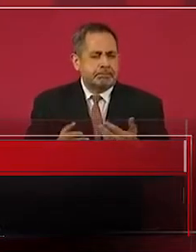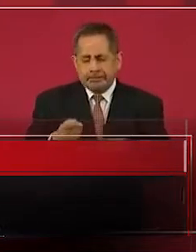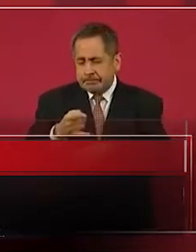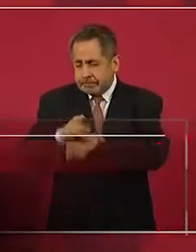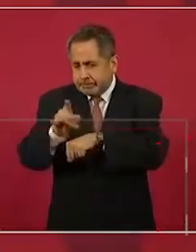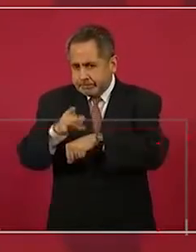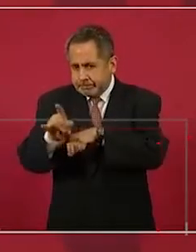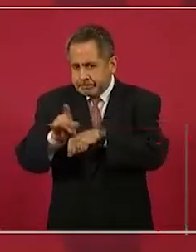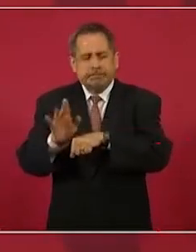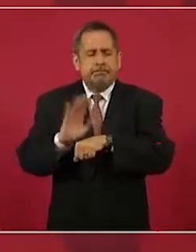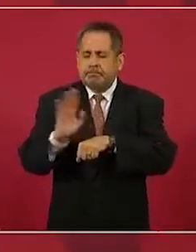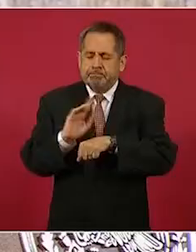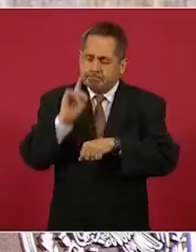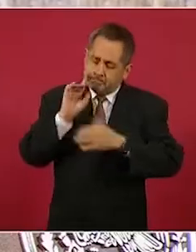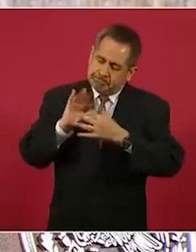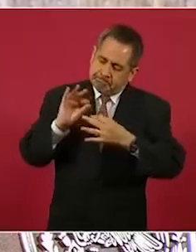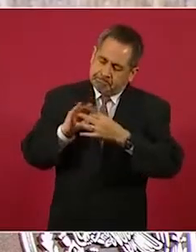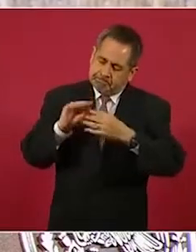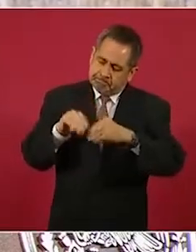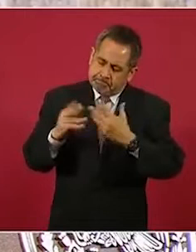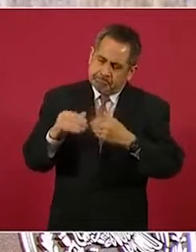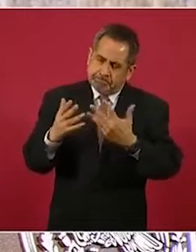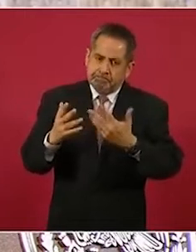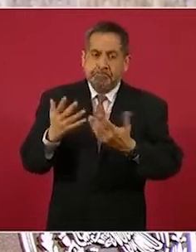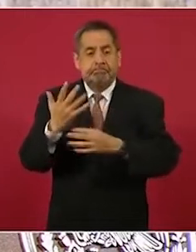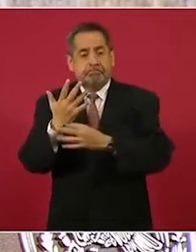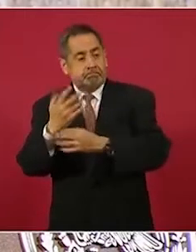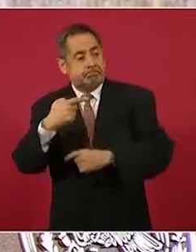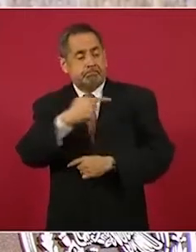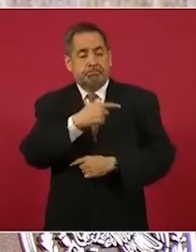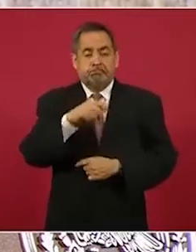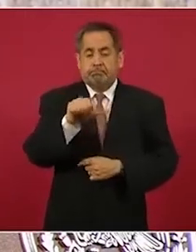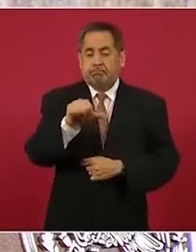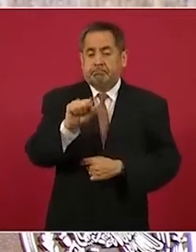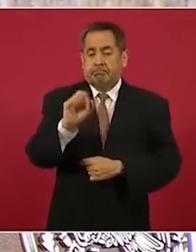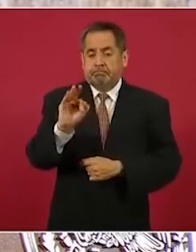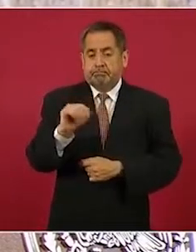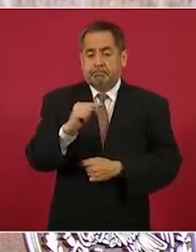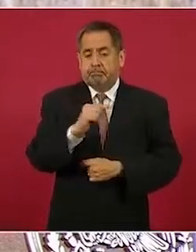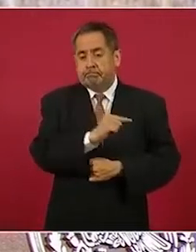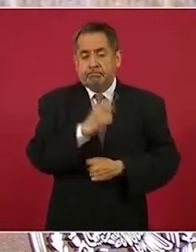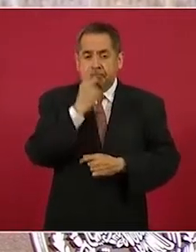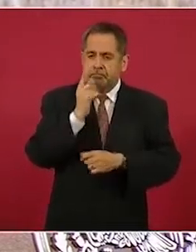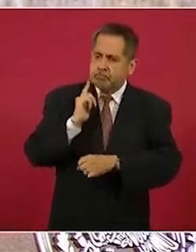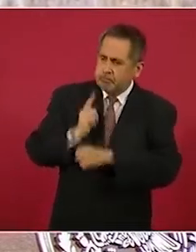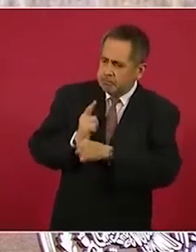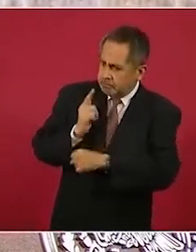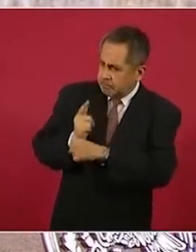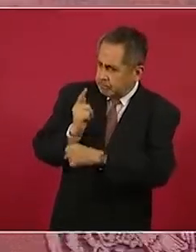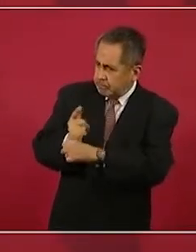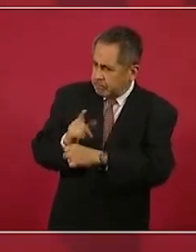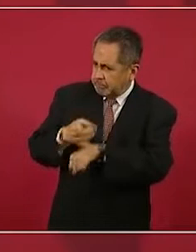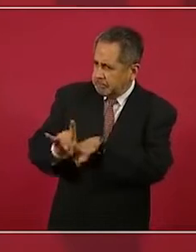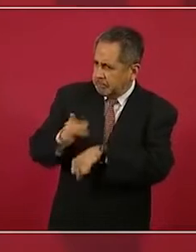irregularidades que, según la auditoría de la Federación, se encontraron en la cuenta